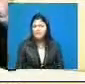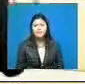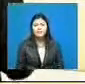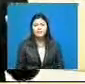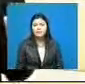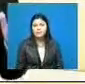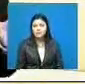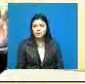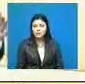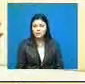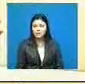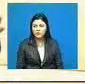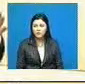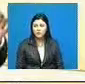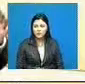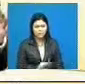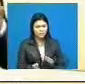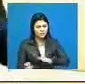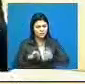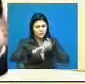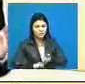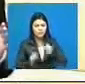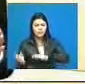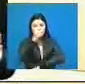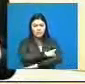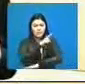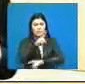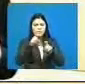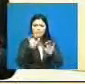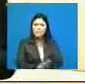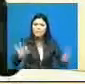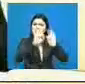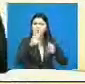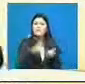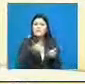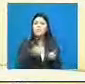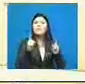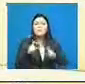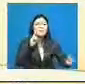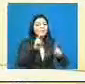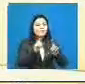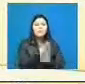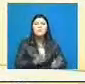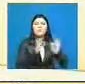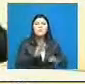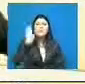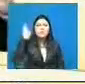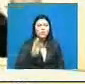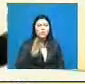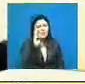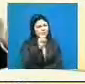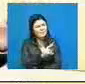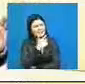La dependencia del petróleo hay que mirarla en función de